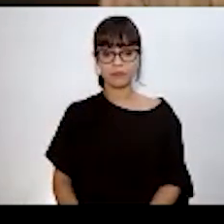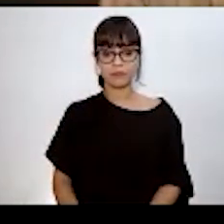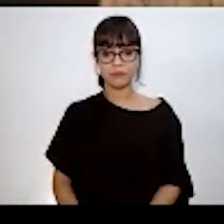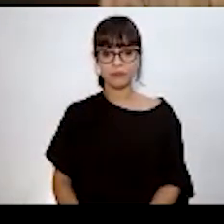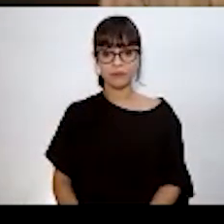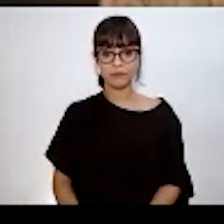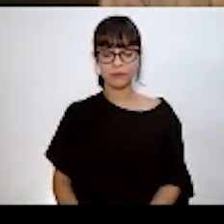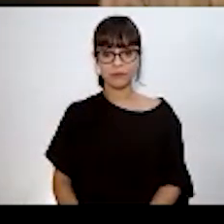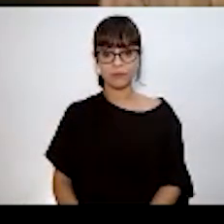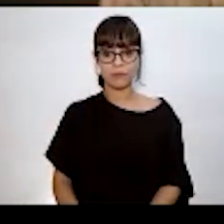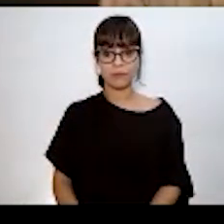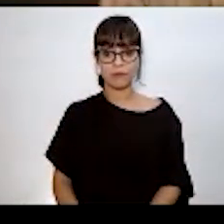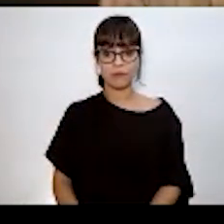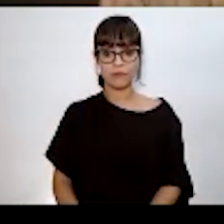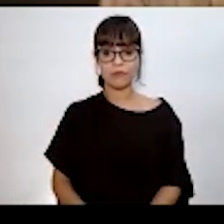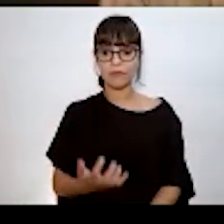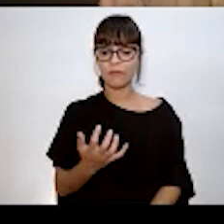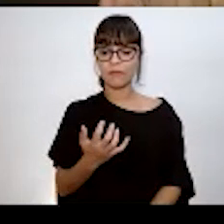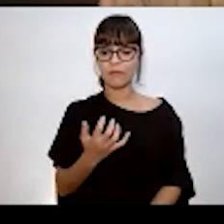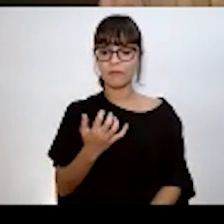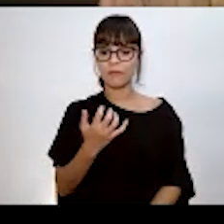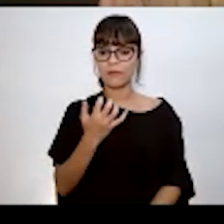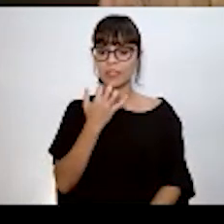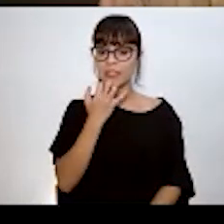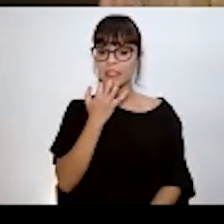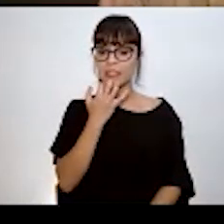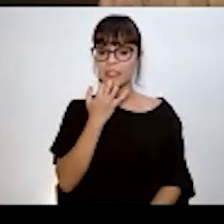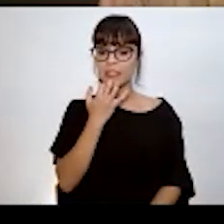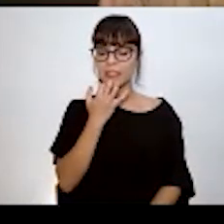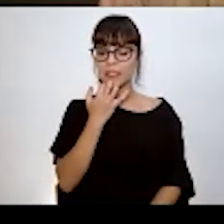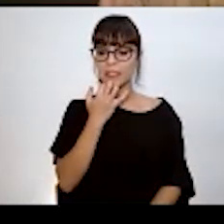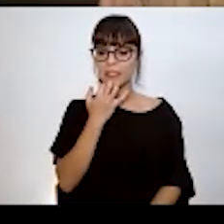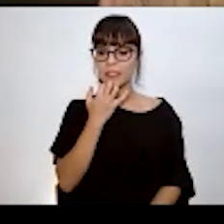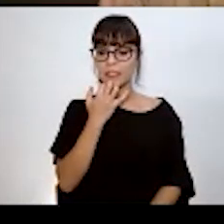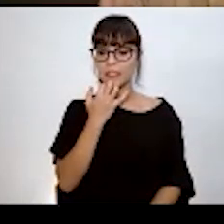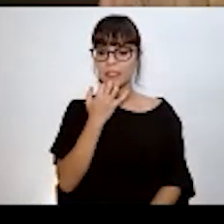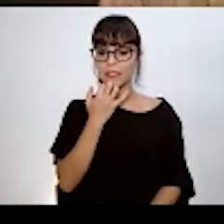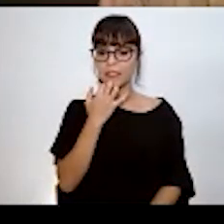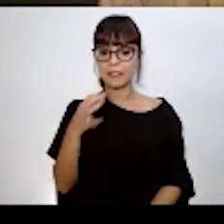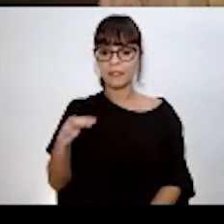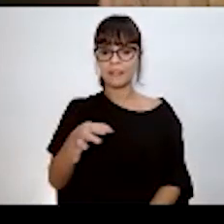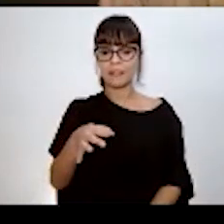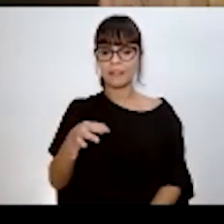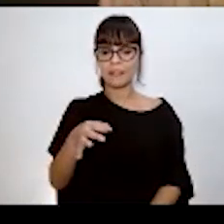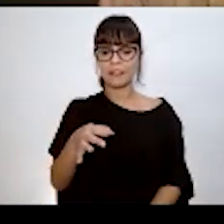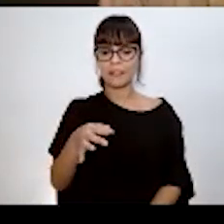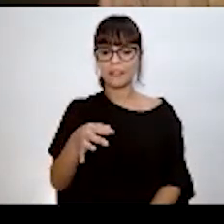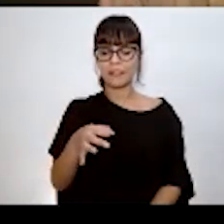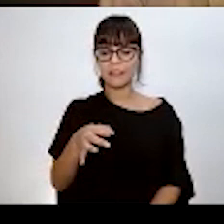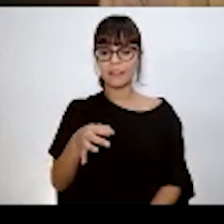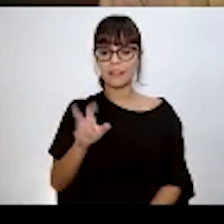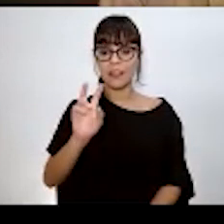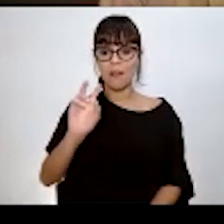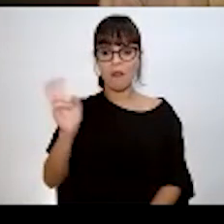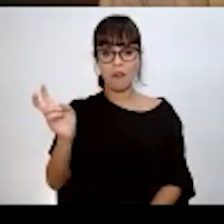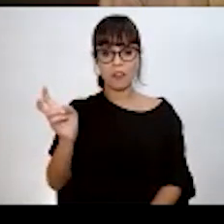otras islas, peligro que tenga una relación con la de Canarias, que no se puede asemejar, si en esos